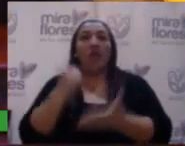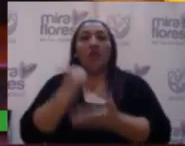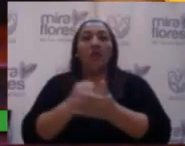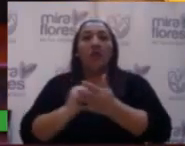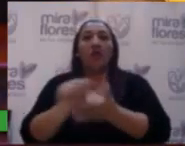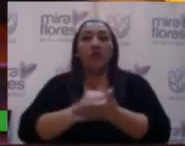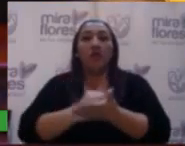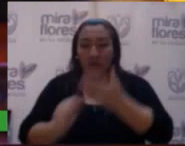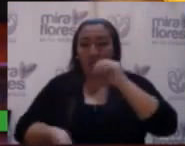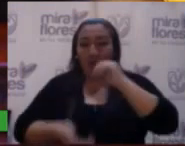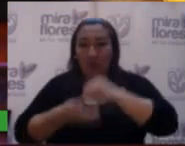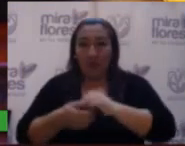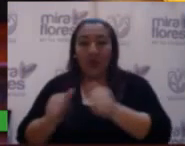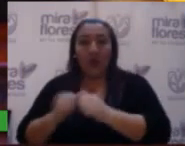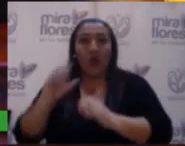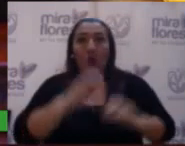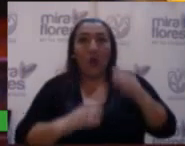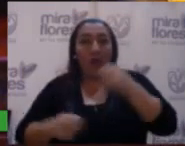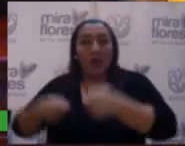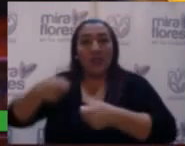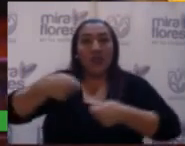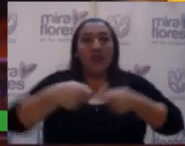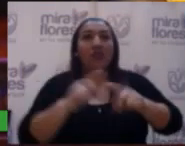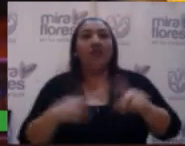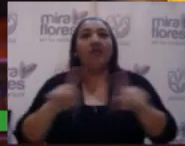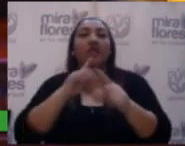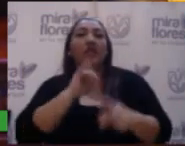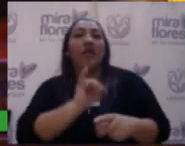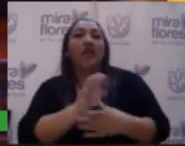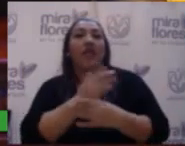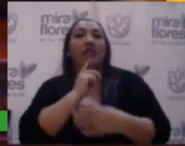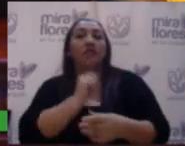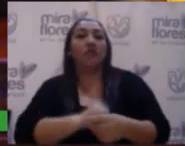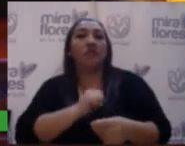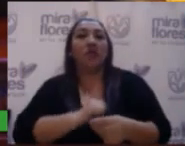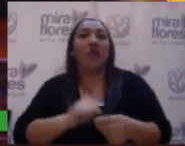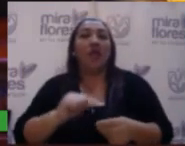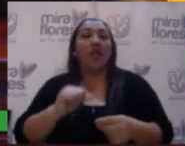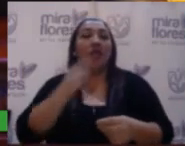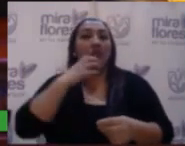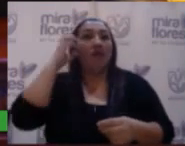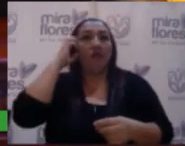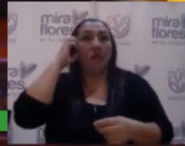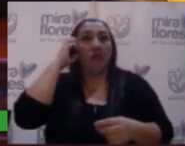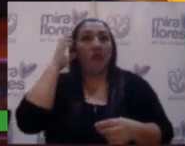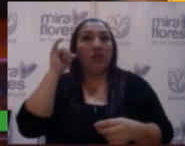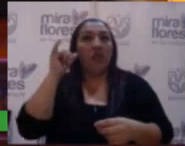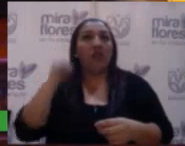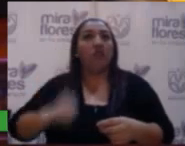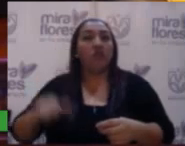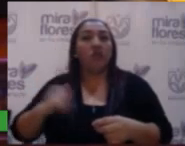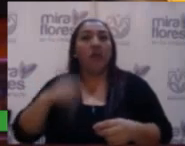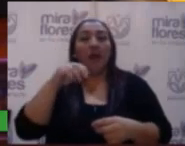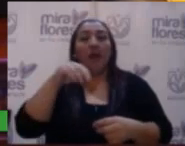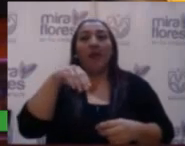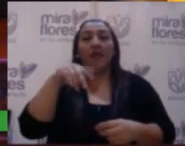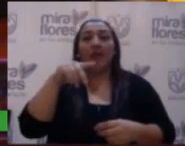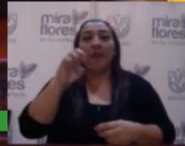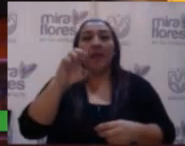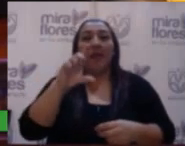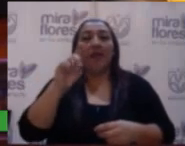la suscripción del convenio de cooperación interinstitucional entre la municipalidad de Miraflores Perú y el municipio de Medellín Colombia